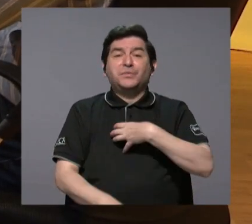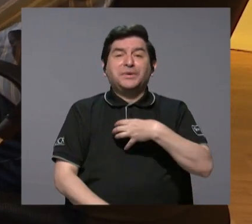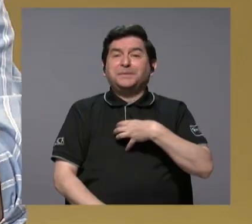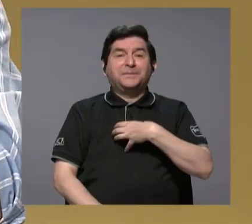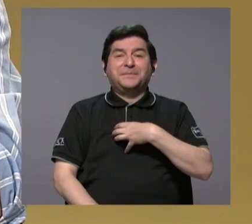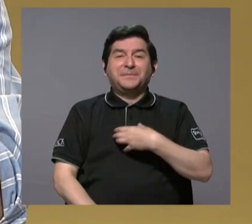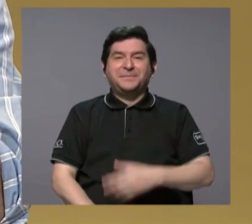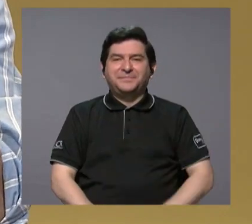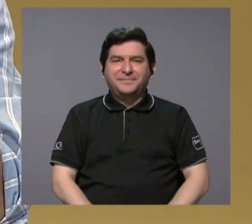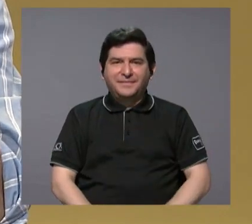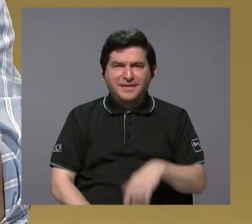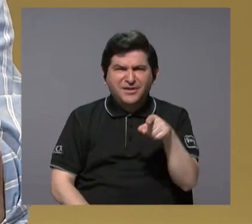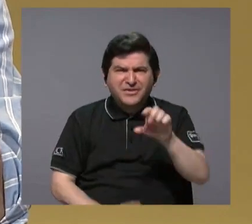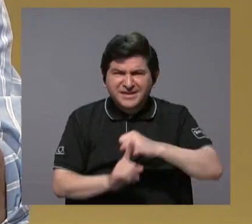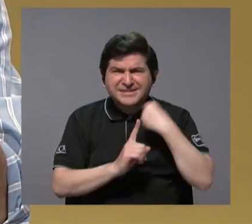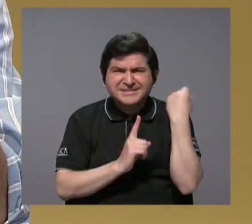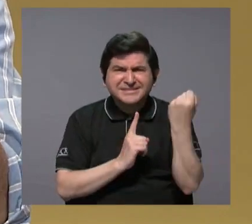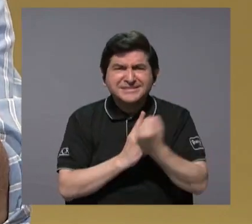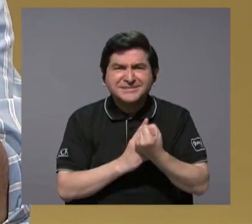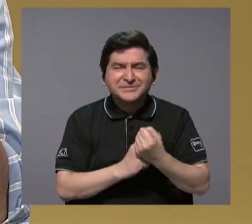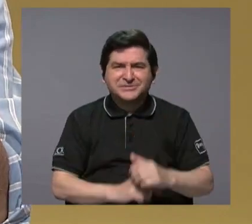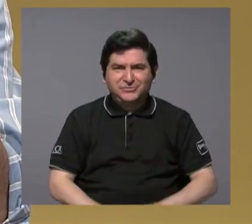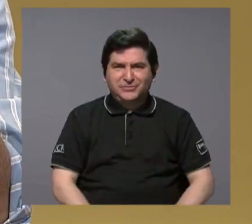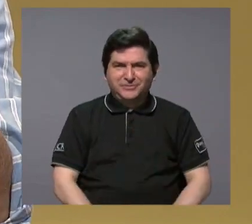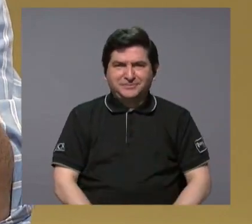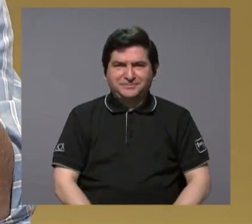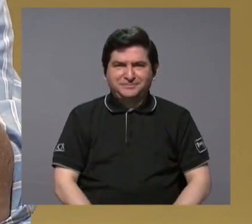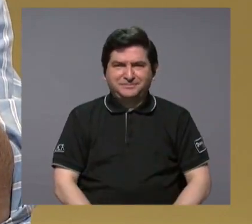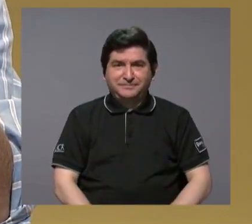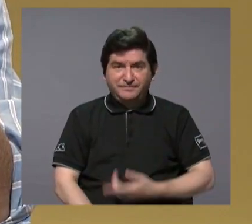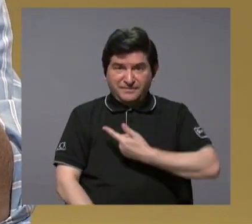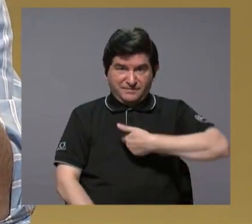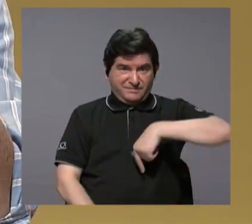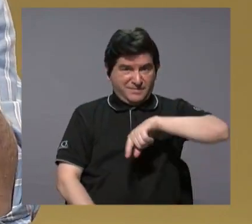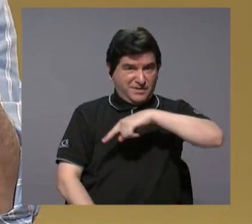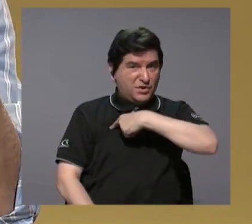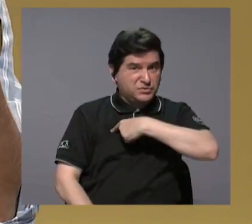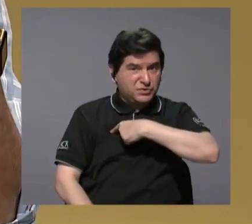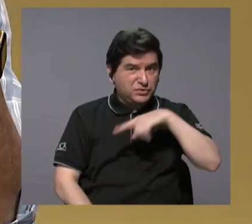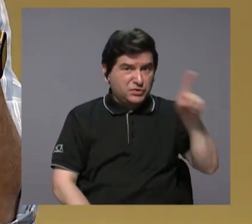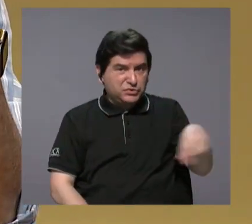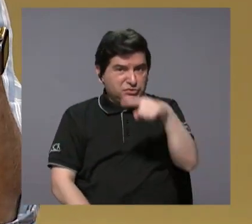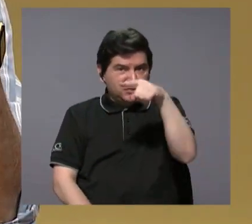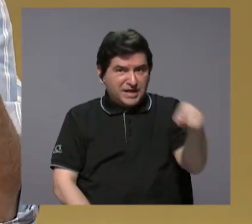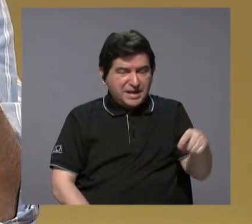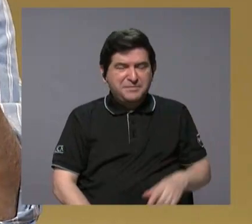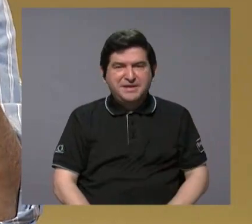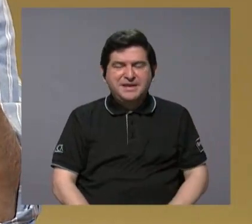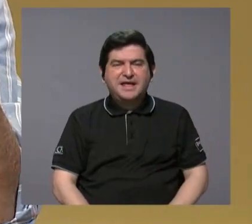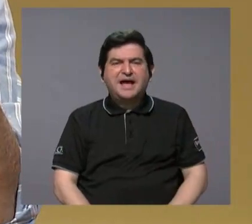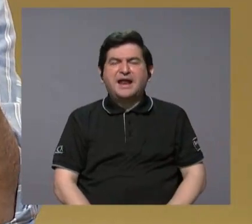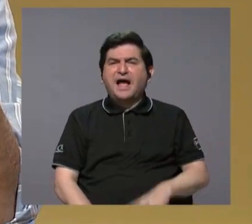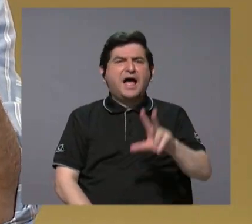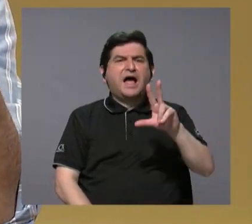Y con ese, es decir, si nosotros elimináramos el anonimato de las redes sociales, y en Costa